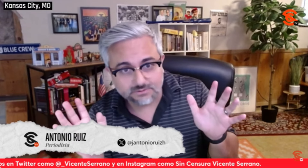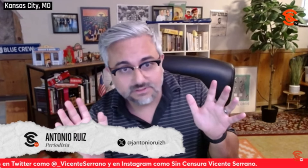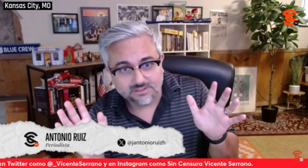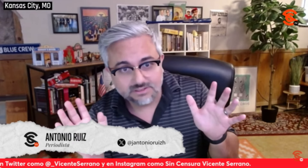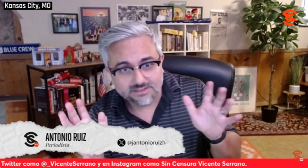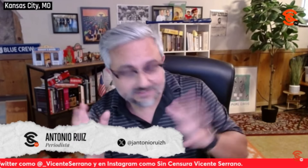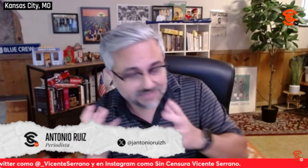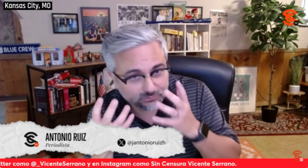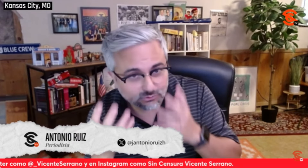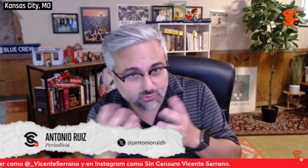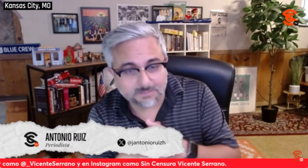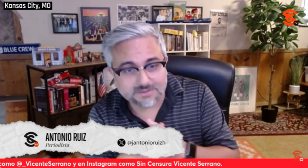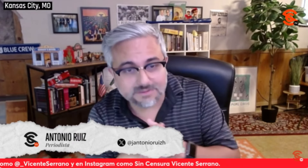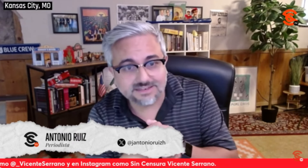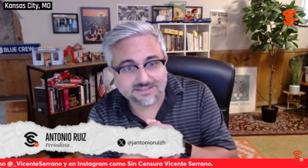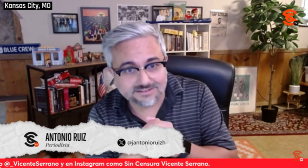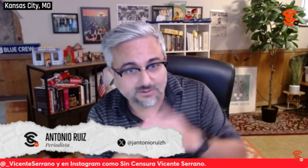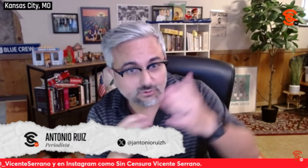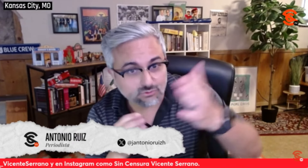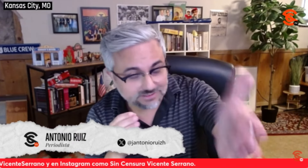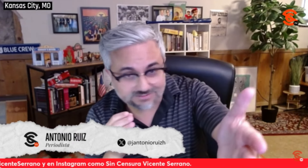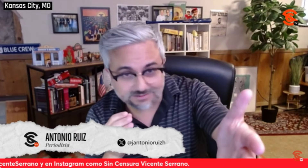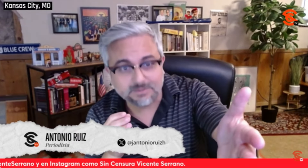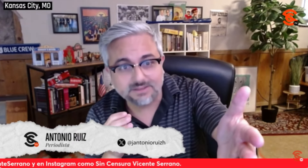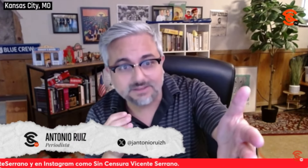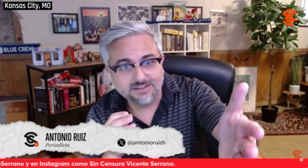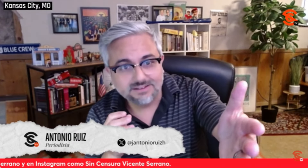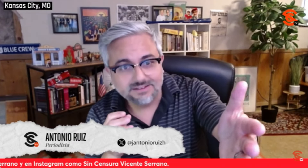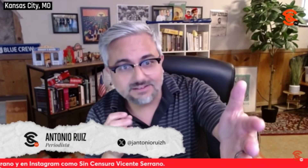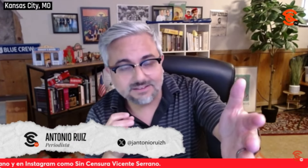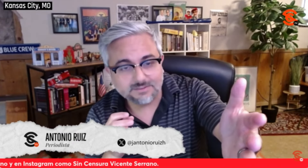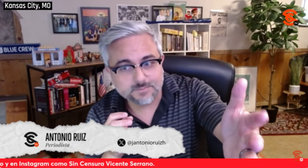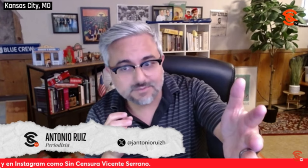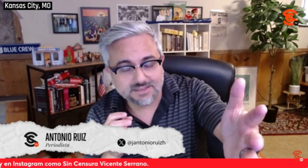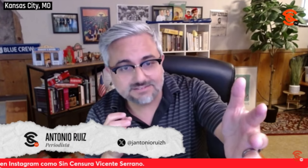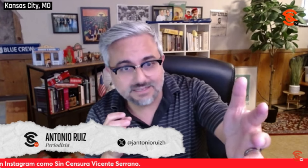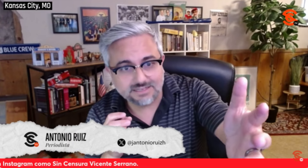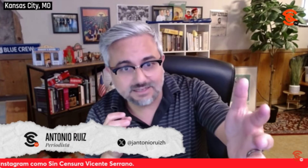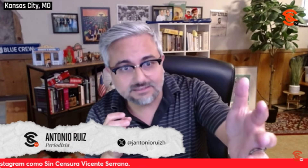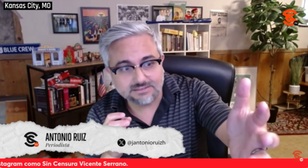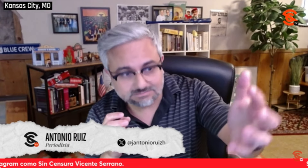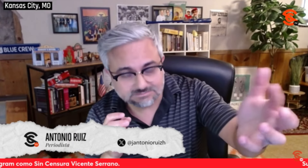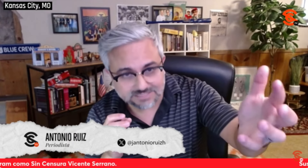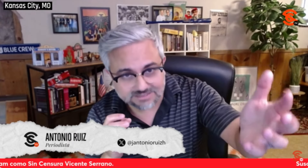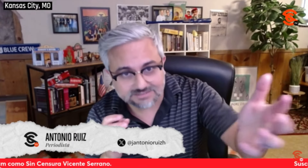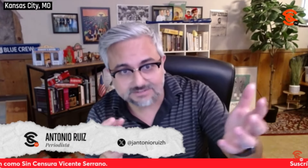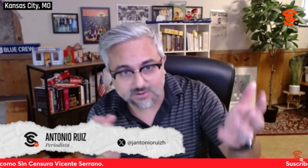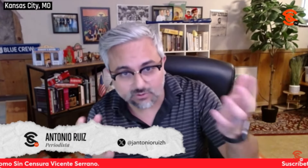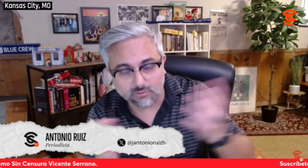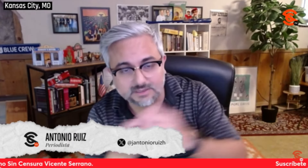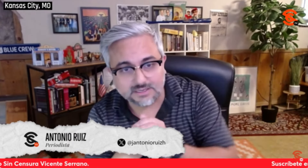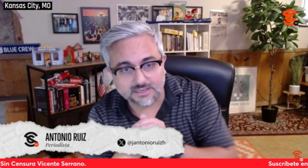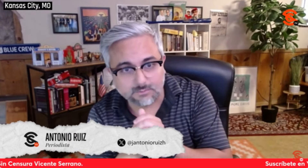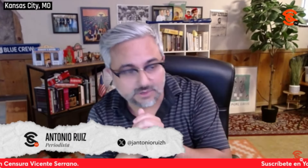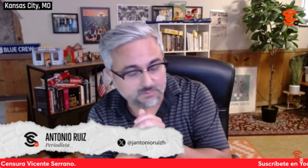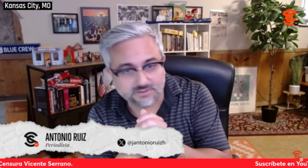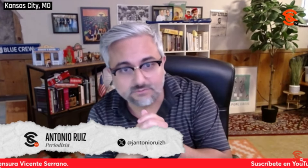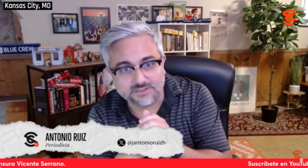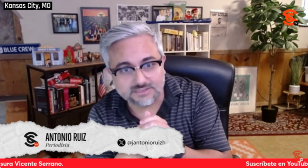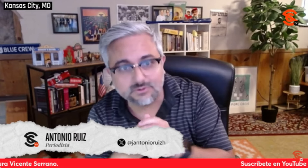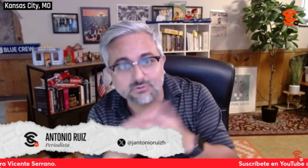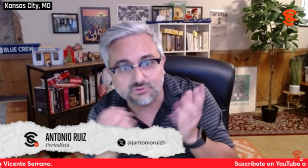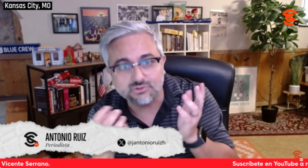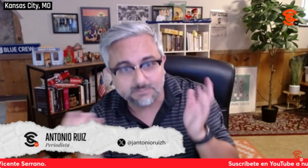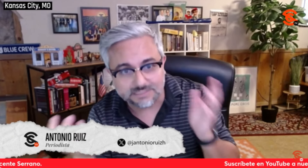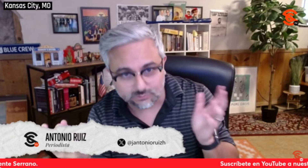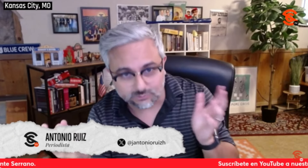movimiento, es absolutamente necesario que usted sepa que esta crisis económica que podríamos estar